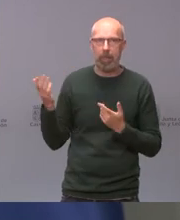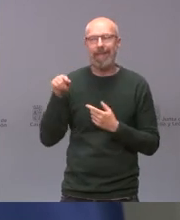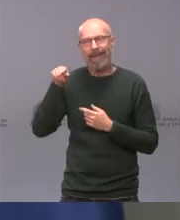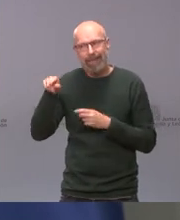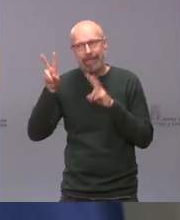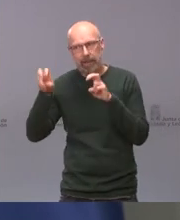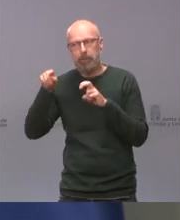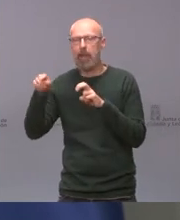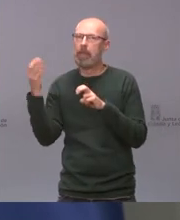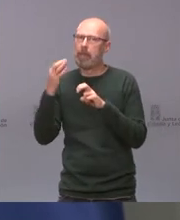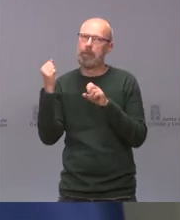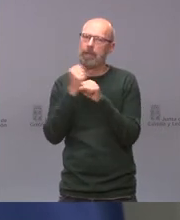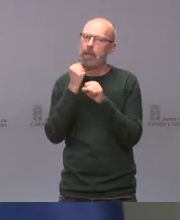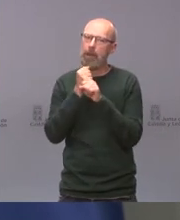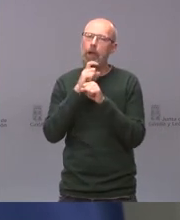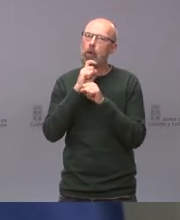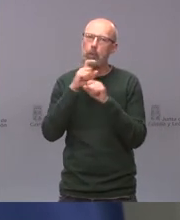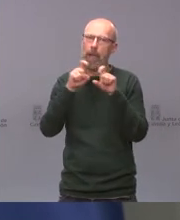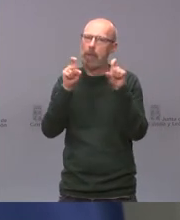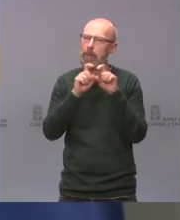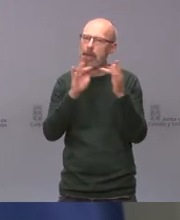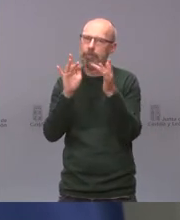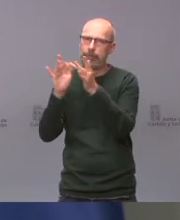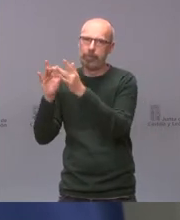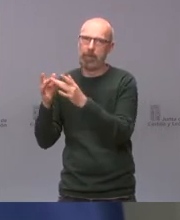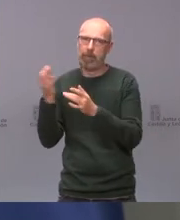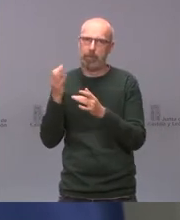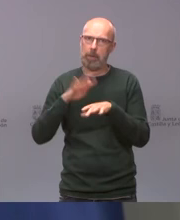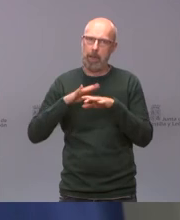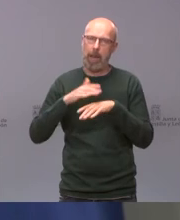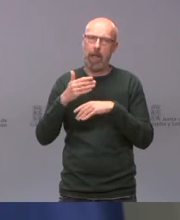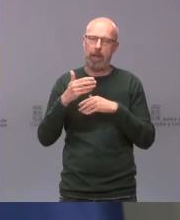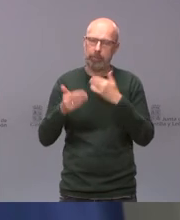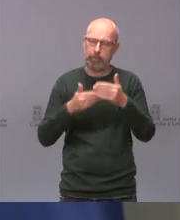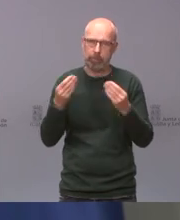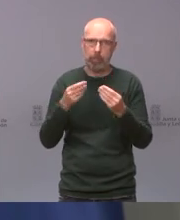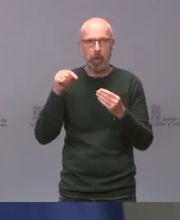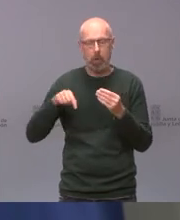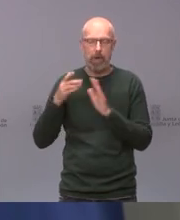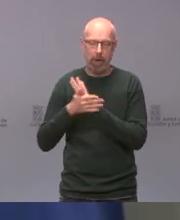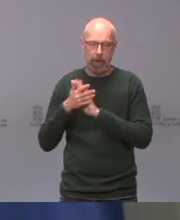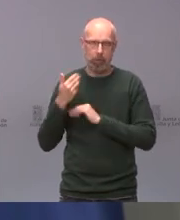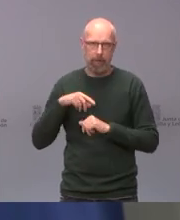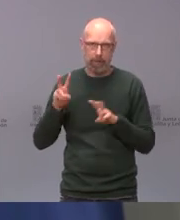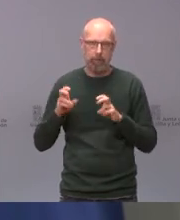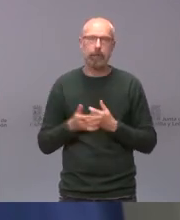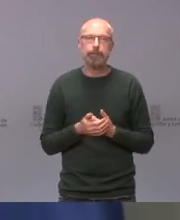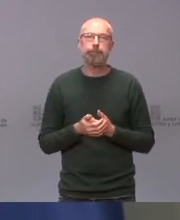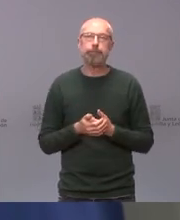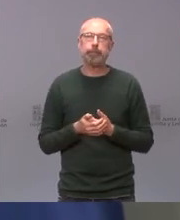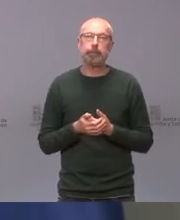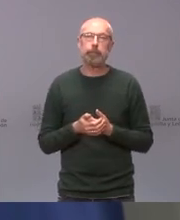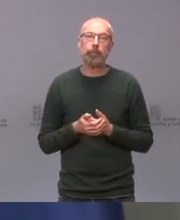mundo de la empresa, desde el mundo del empleo, lo hemos estado también hablando esta mañana. Pero eso es un poco